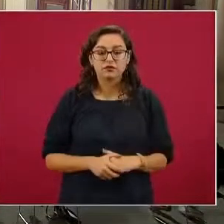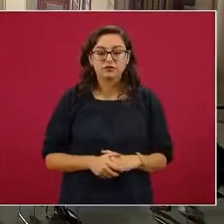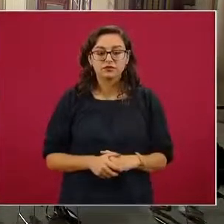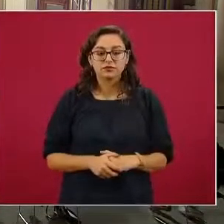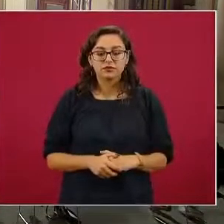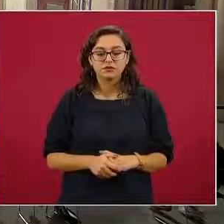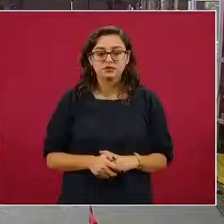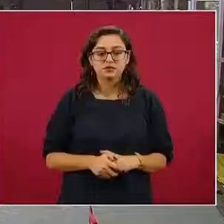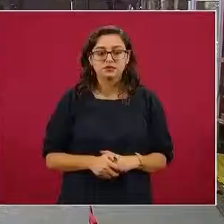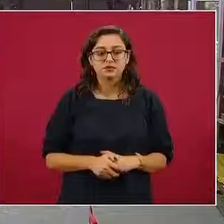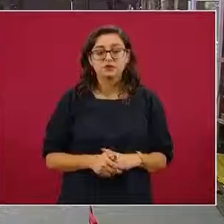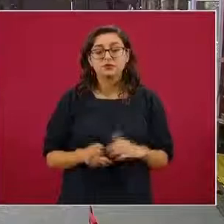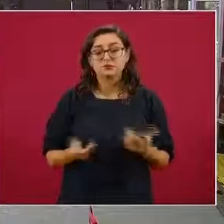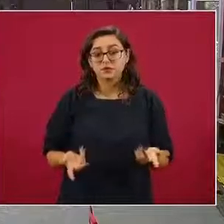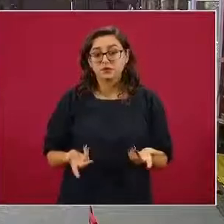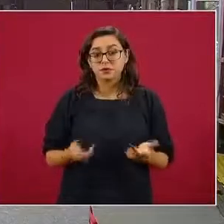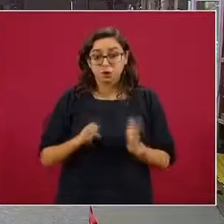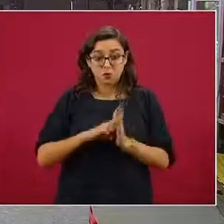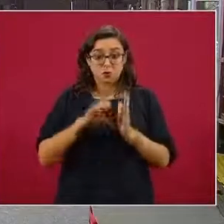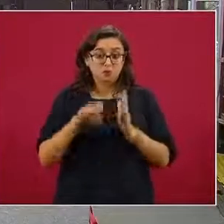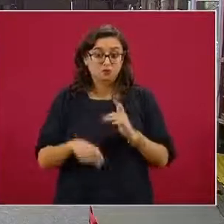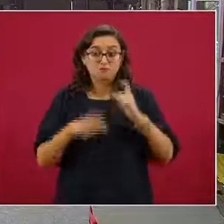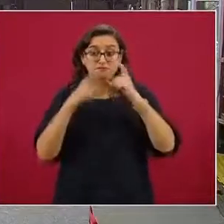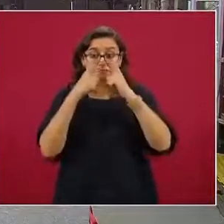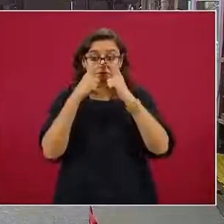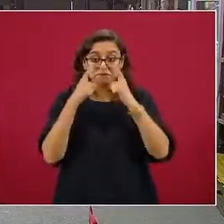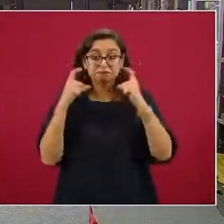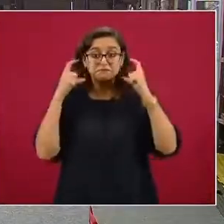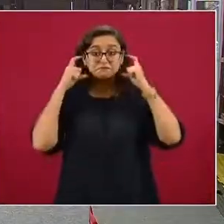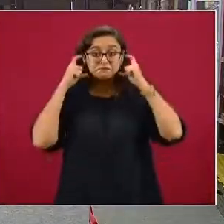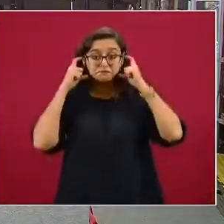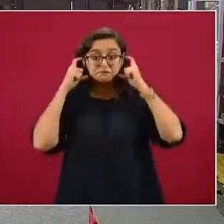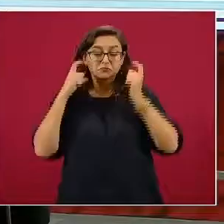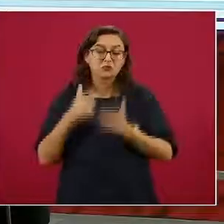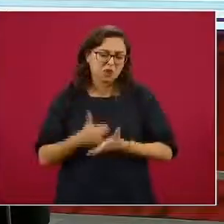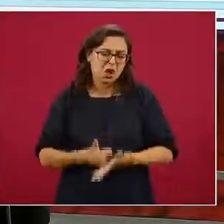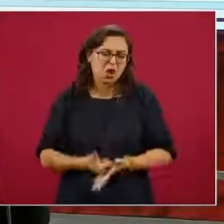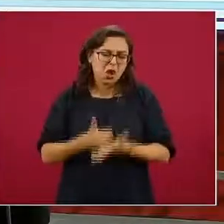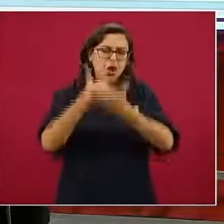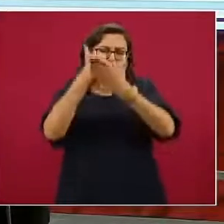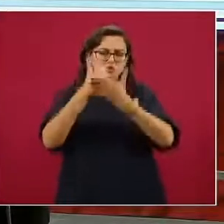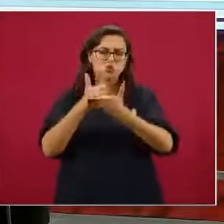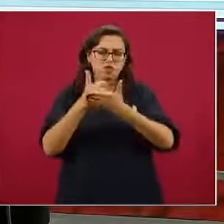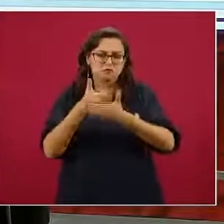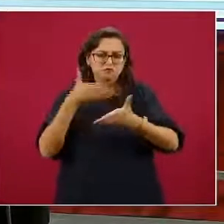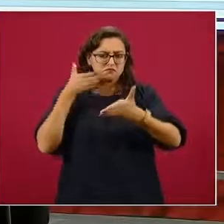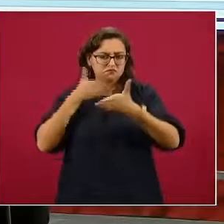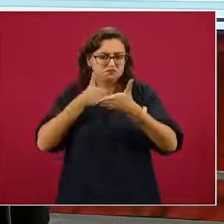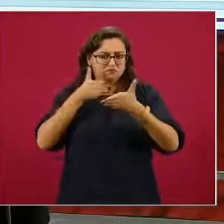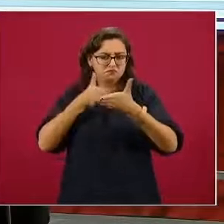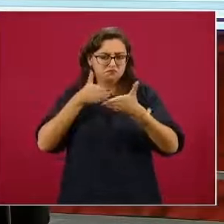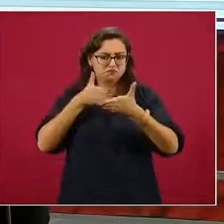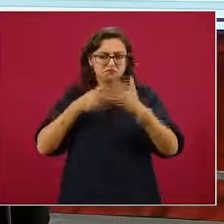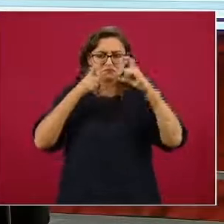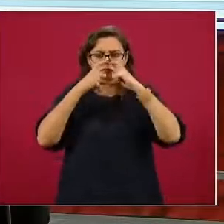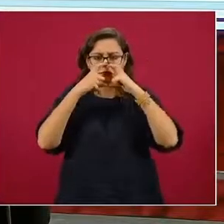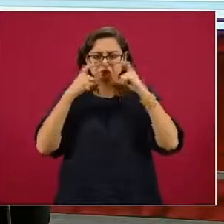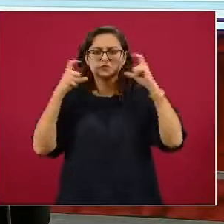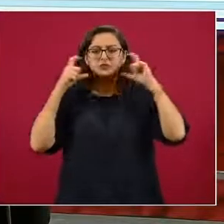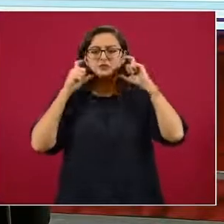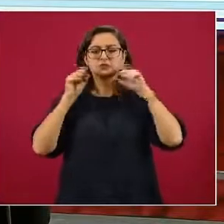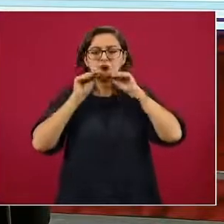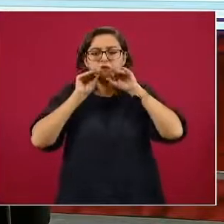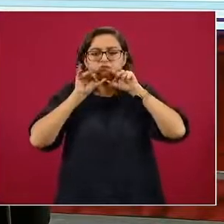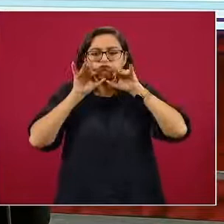pensemos en el cubrebocas como una medida de contención física, una barrera física de la salida de estas